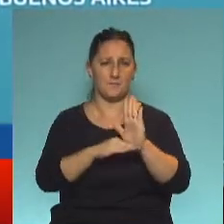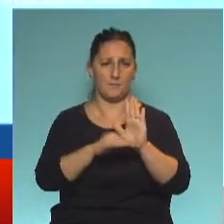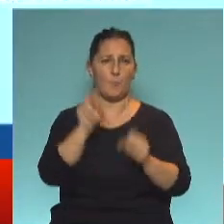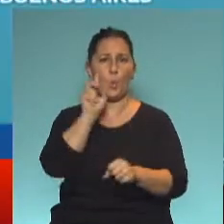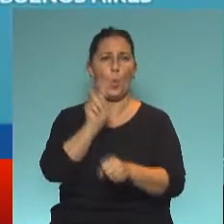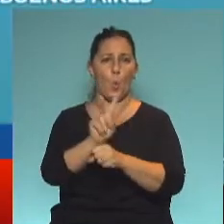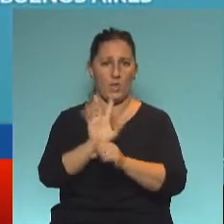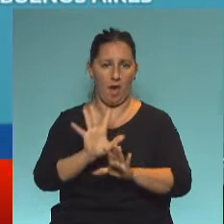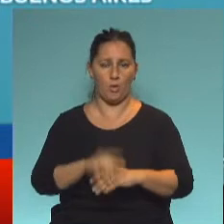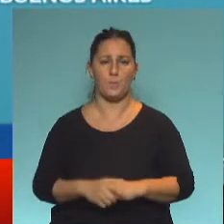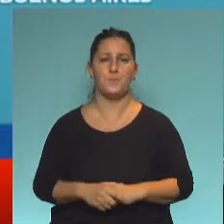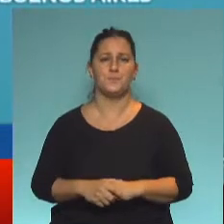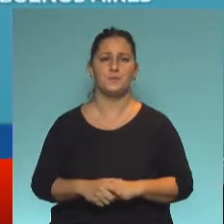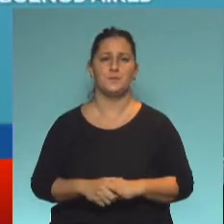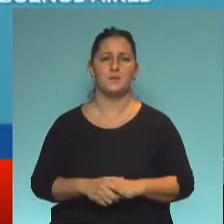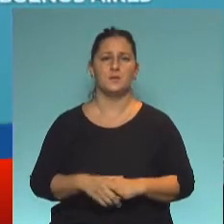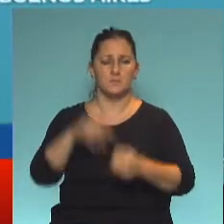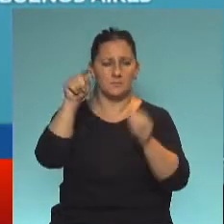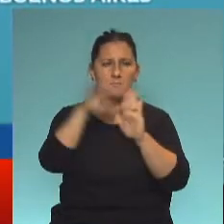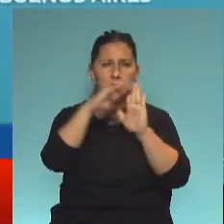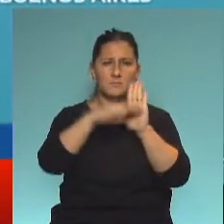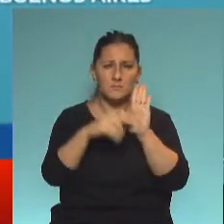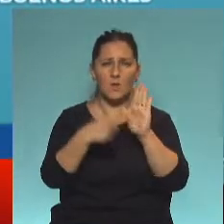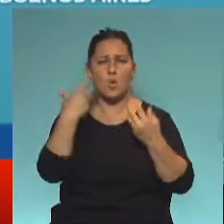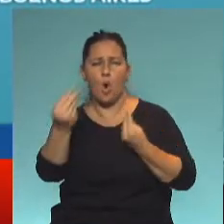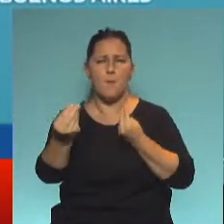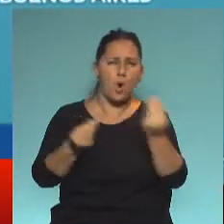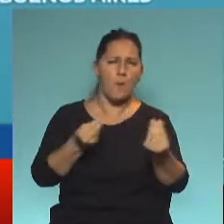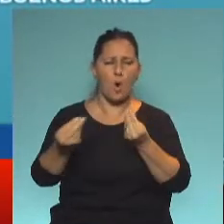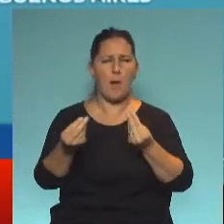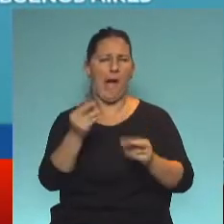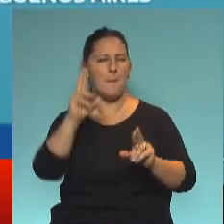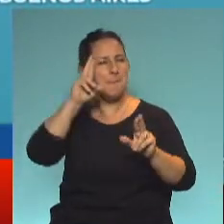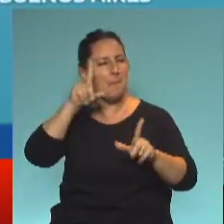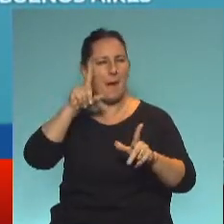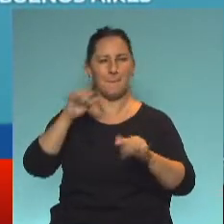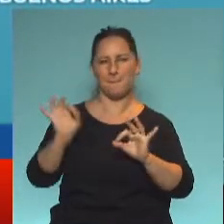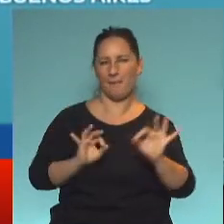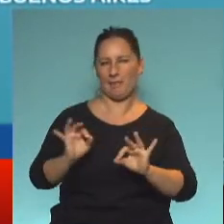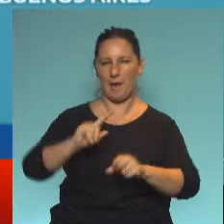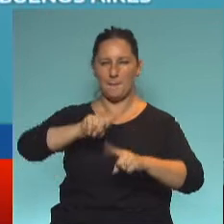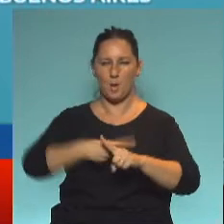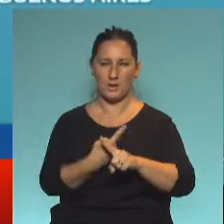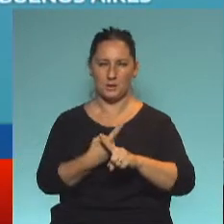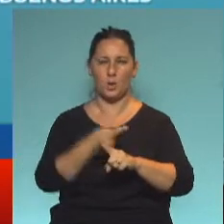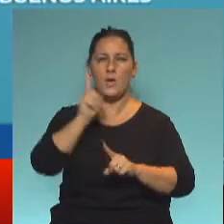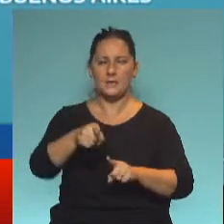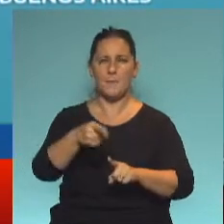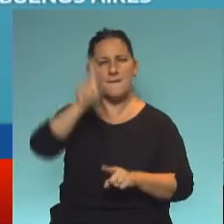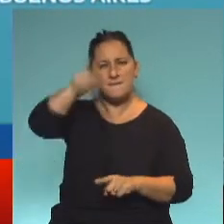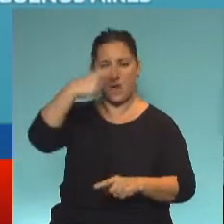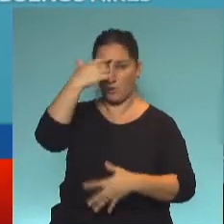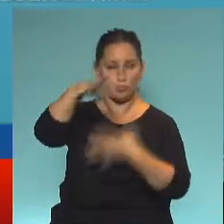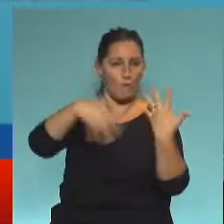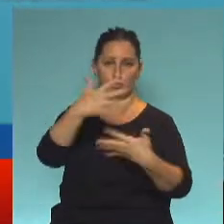cuidado. Cuestionar cada una de estas cosas representa una especulación política y además genera confusión. Por